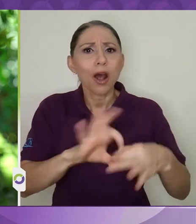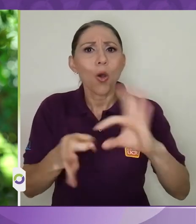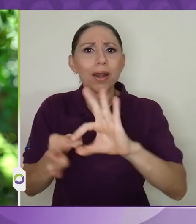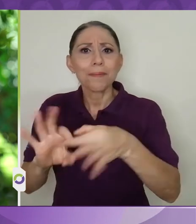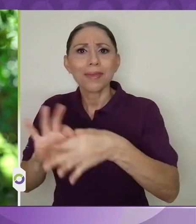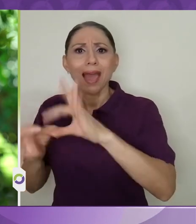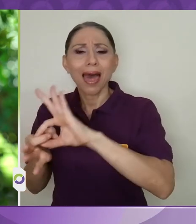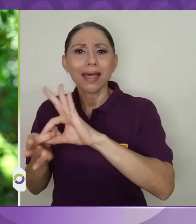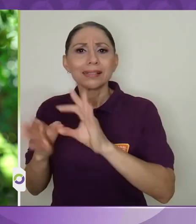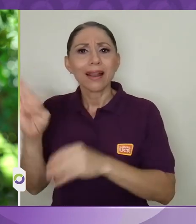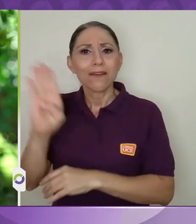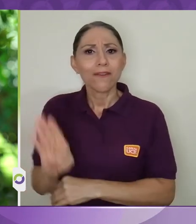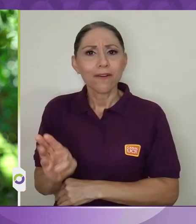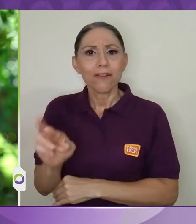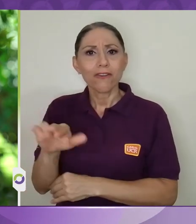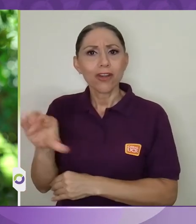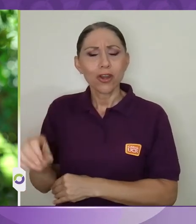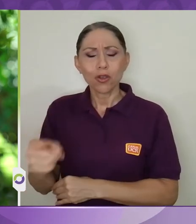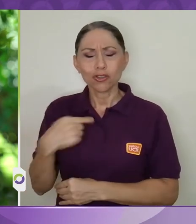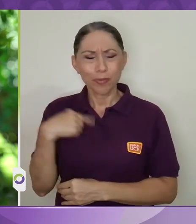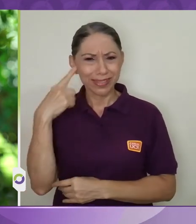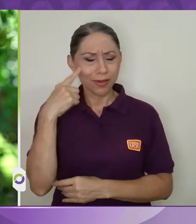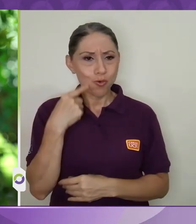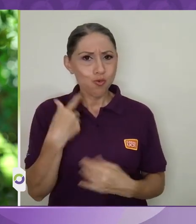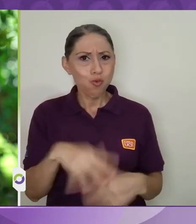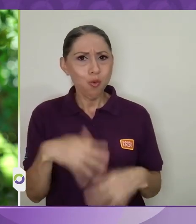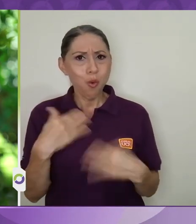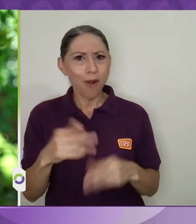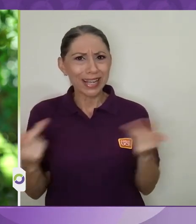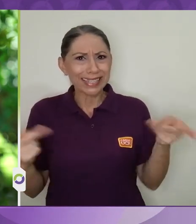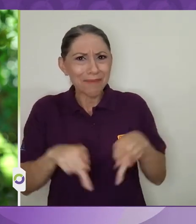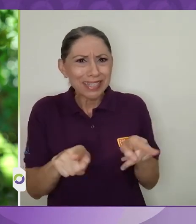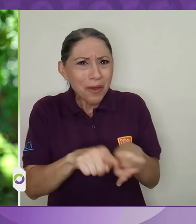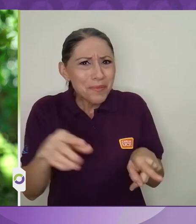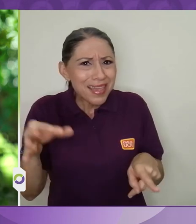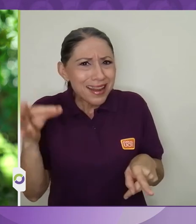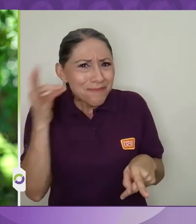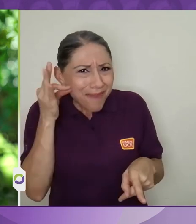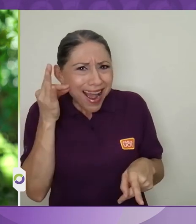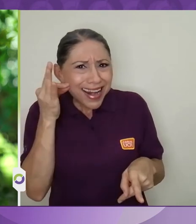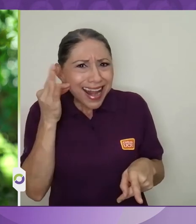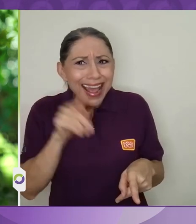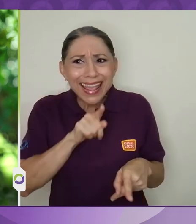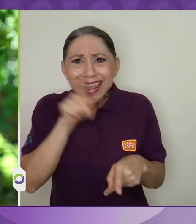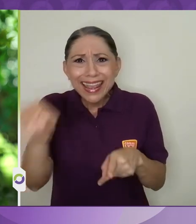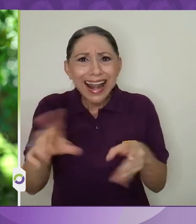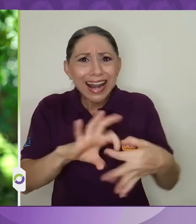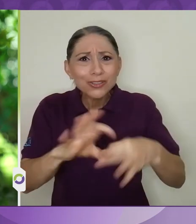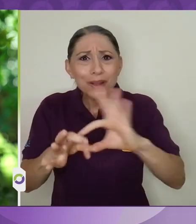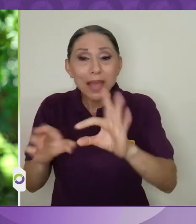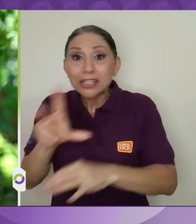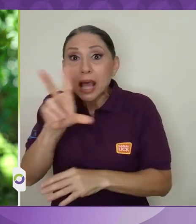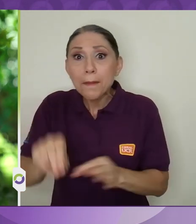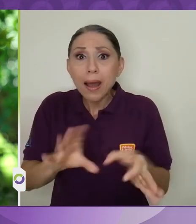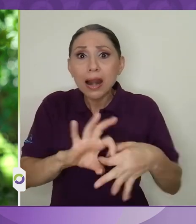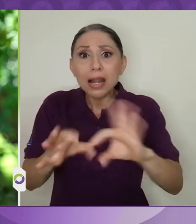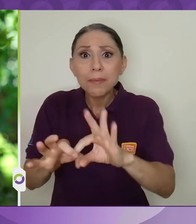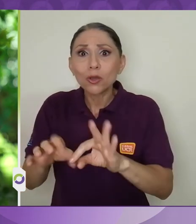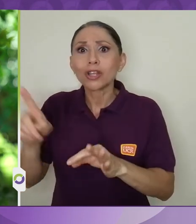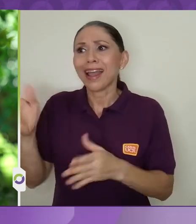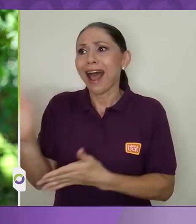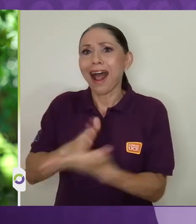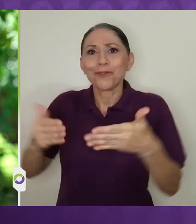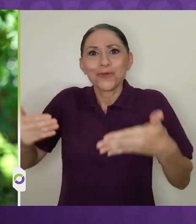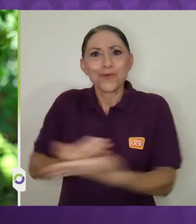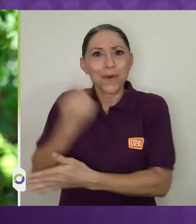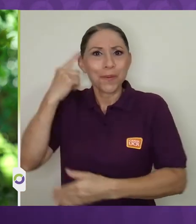Río. Entonces fue como, wow, ¿qué está pasando? Mi hermana va a ir a las Olimpiadas, a los Paralímpicos además. Y era un mundo todo súper nuevo